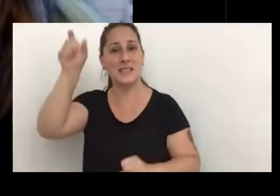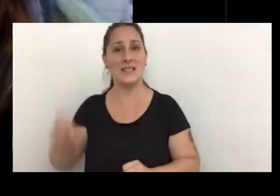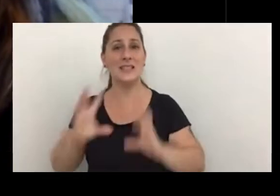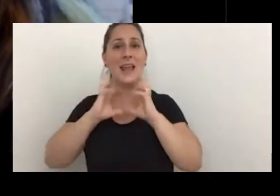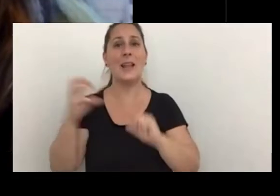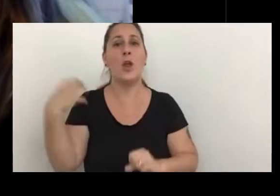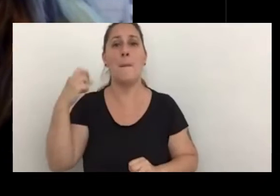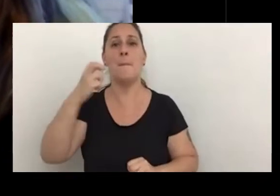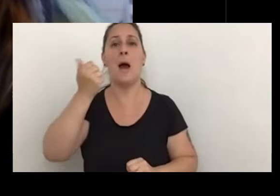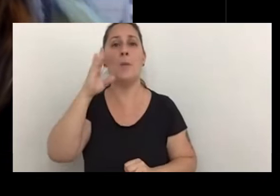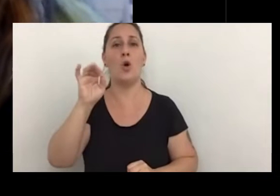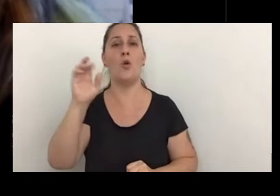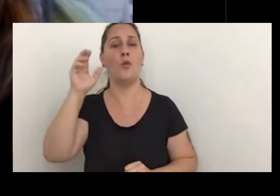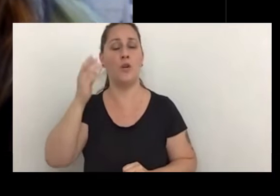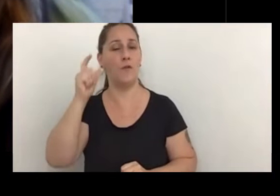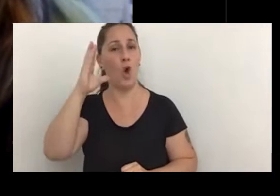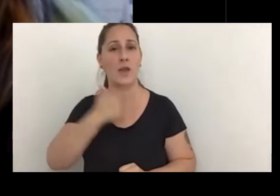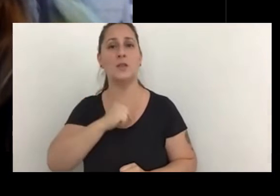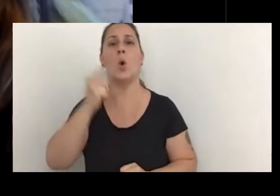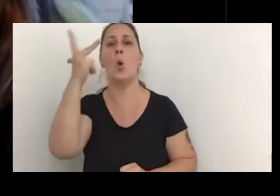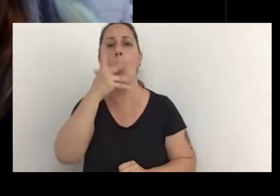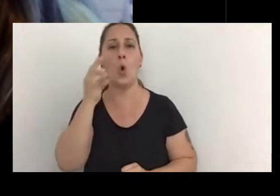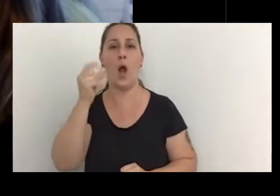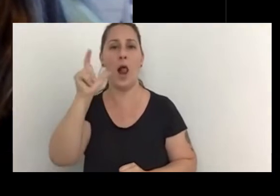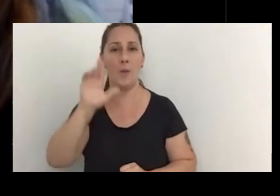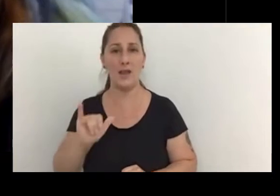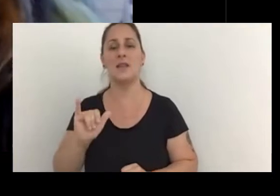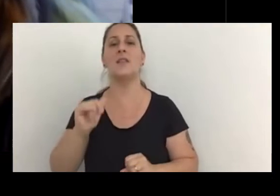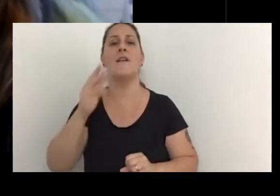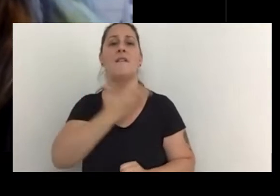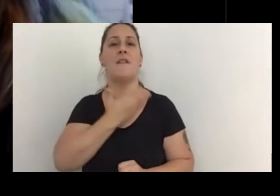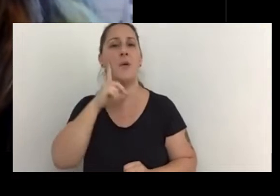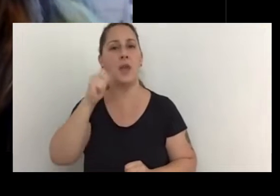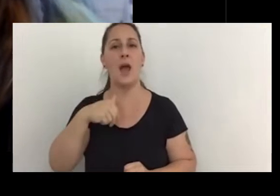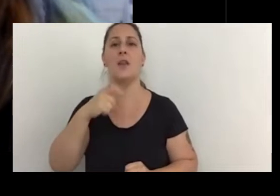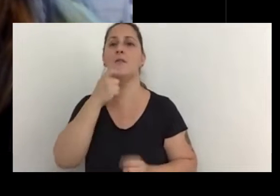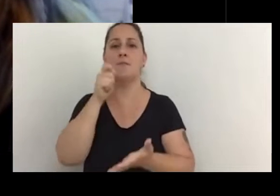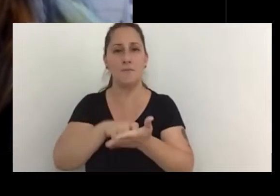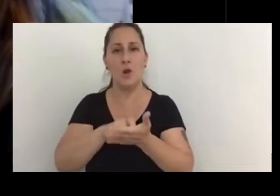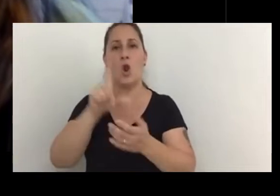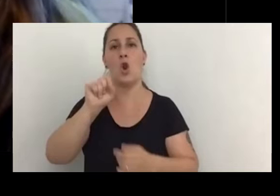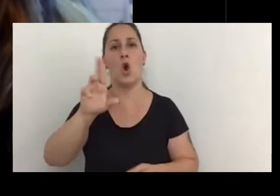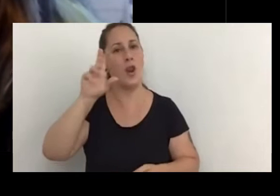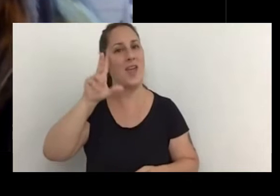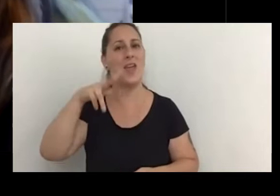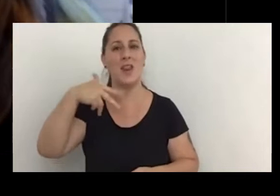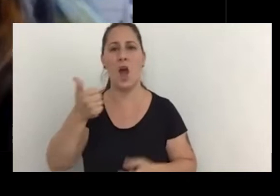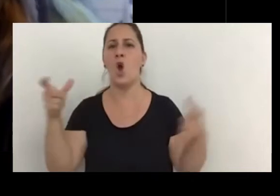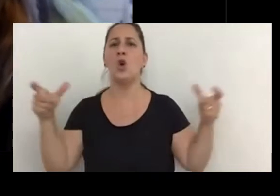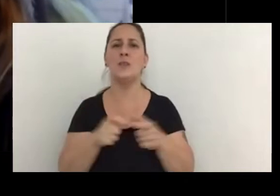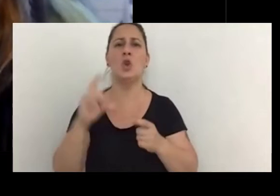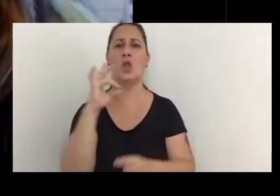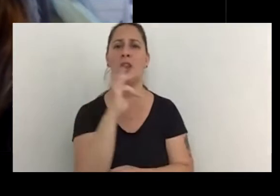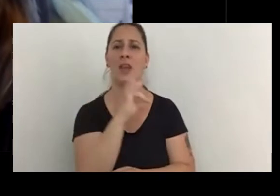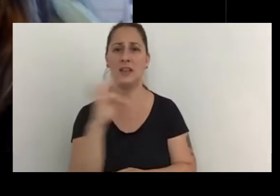al secretario adjunto Hugo Álvarez, a nuestro secretario de Finanzas Fabián Borelo, de Prensa Lorena Tianese, a toda la comisión directiva y a todas